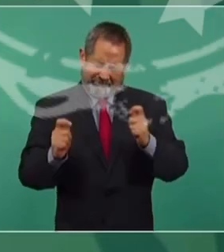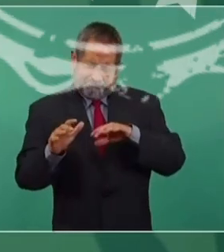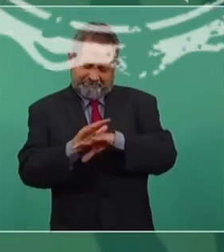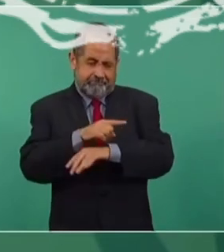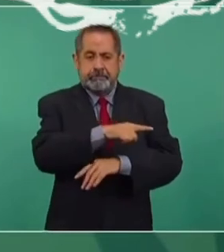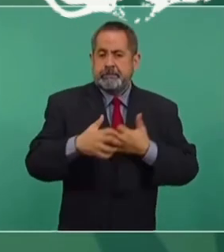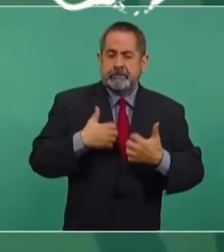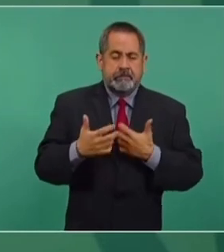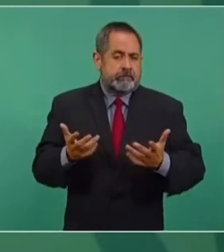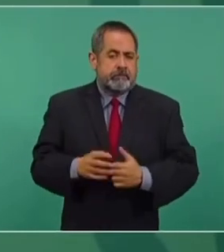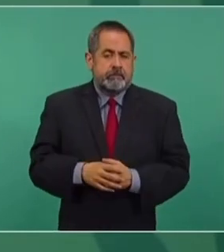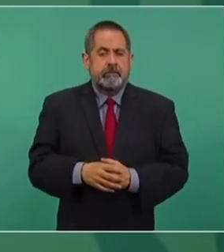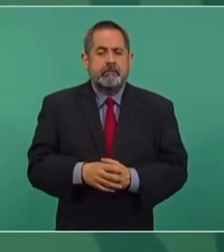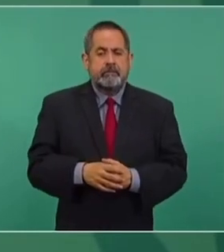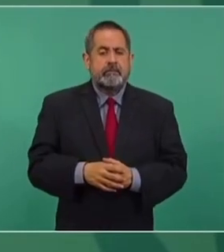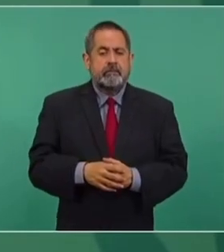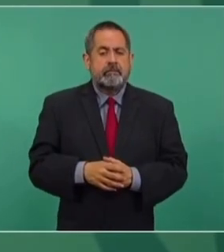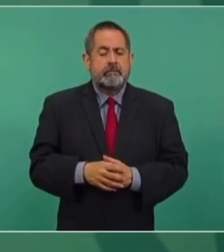A veces